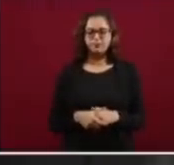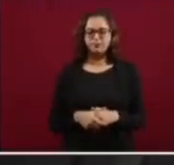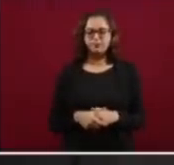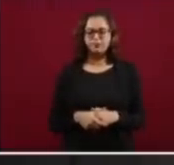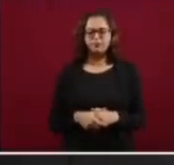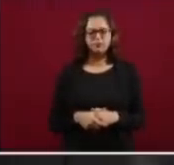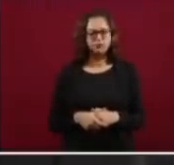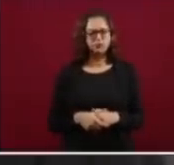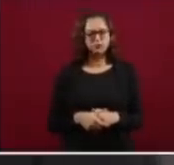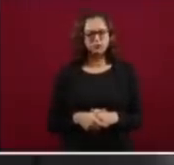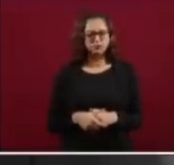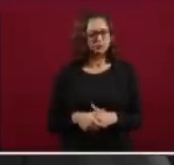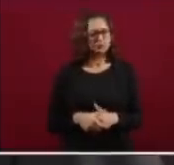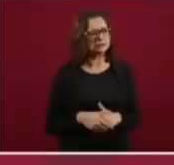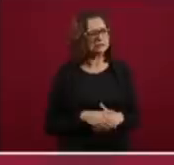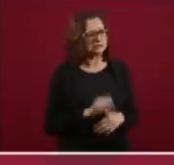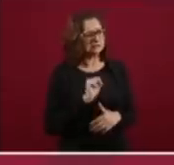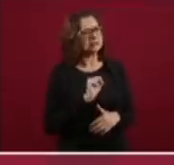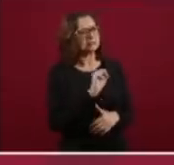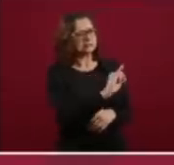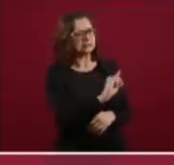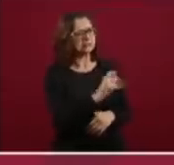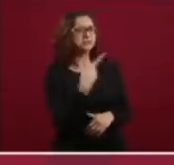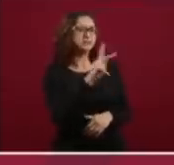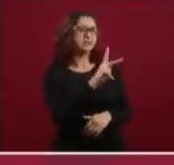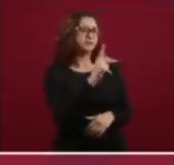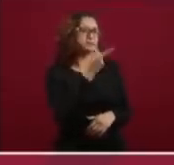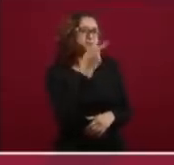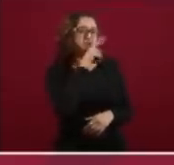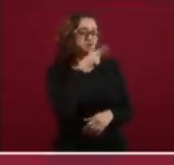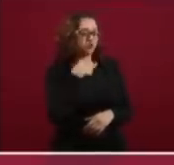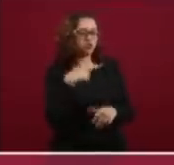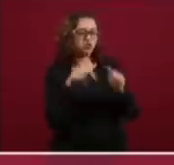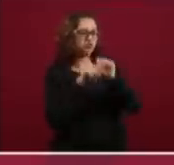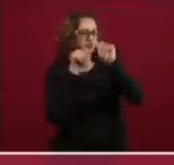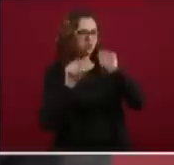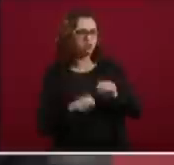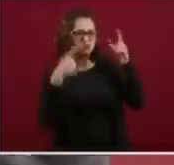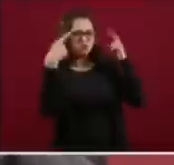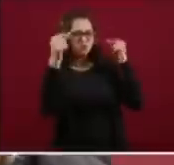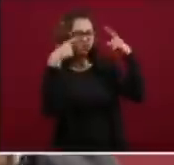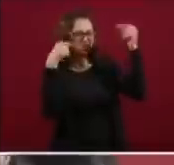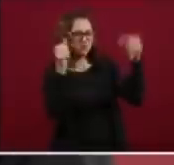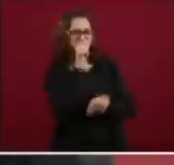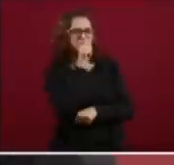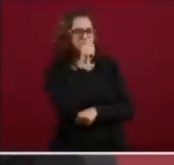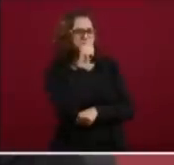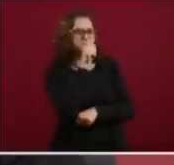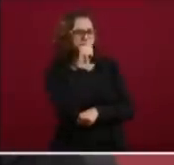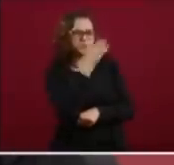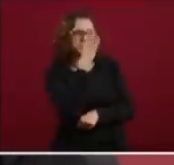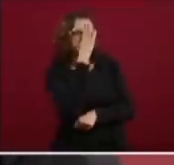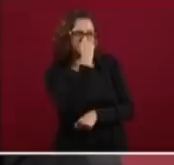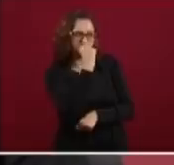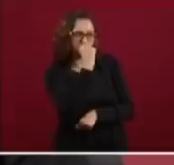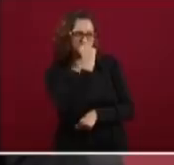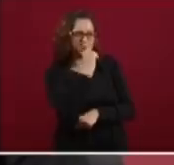me dijo sí pero tengo un problema no me titulado estaba impedida